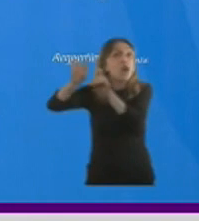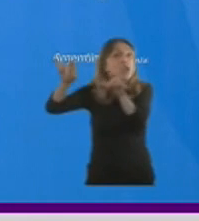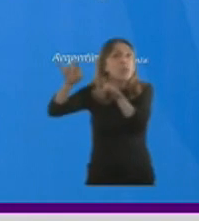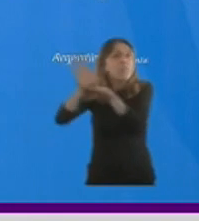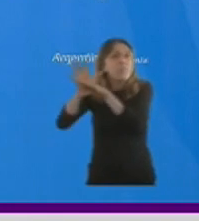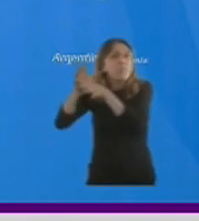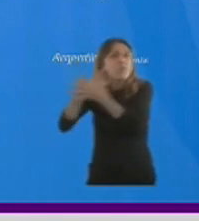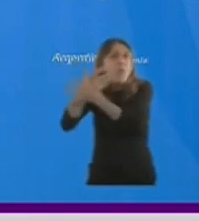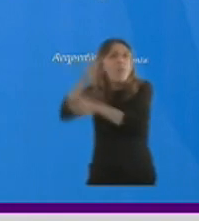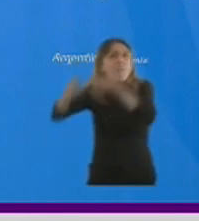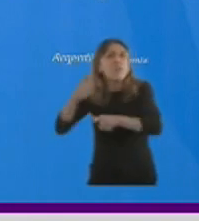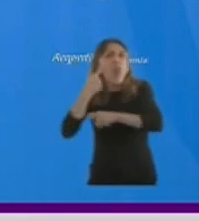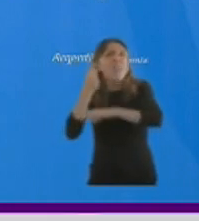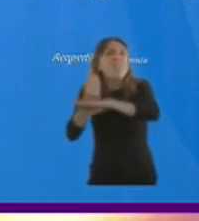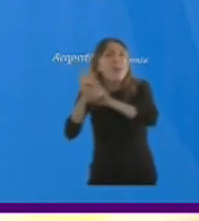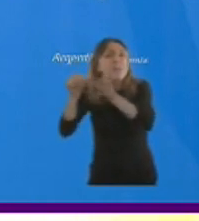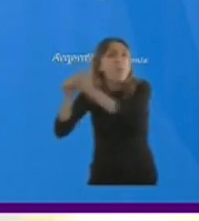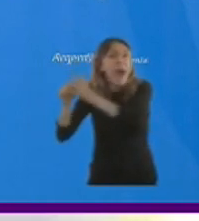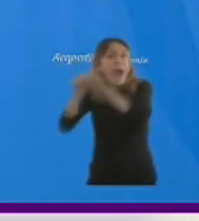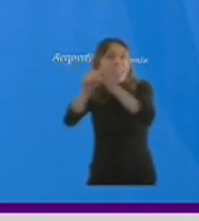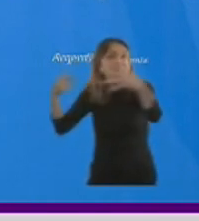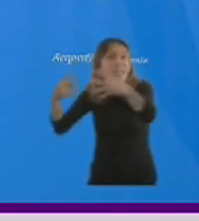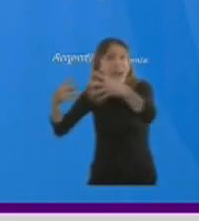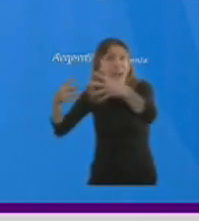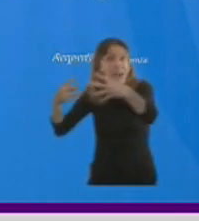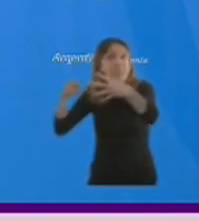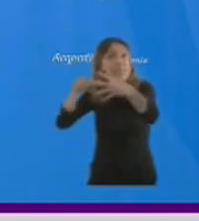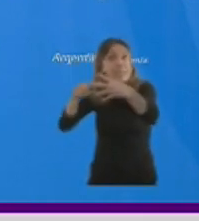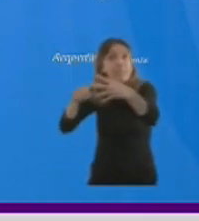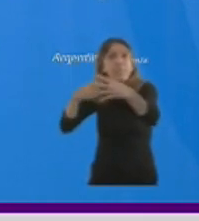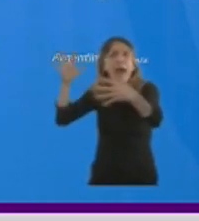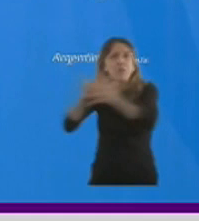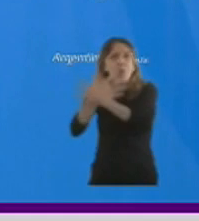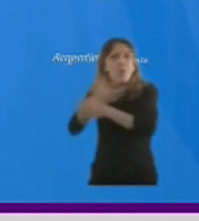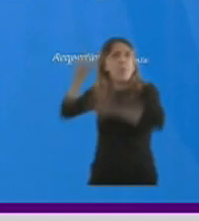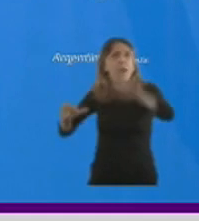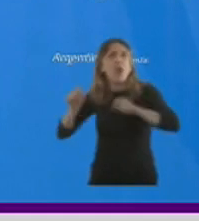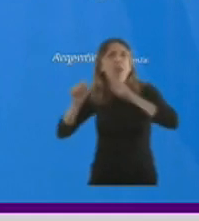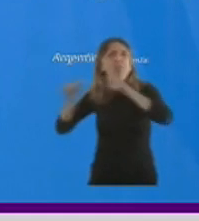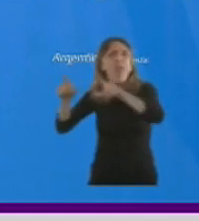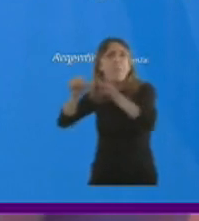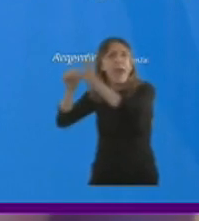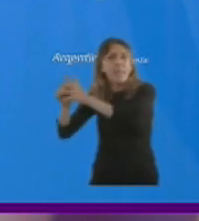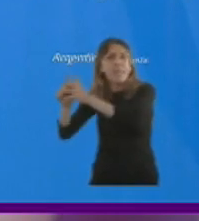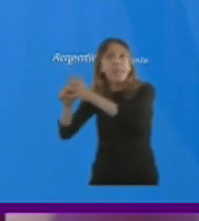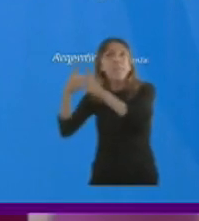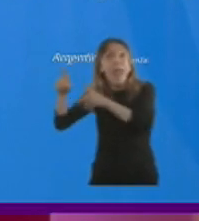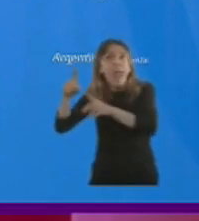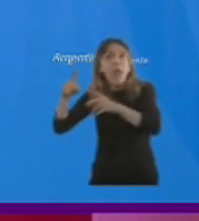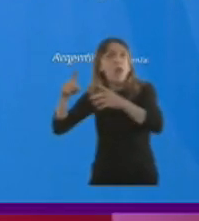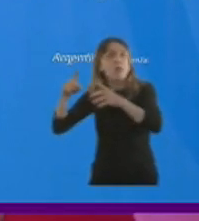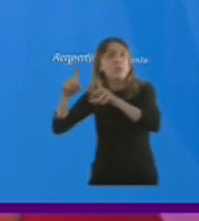diferentes facciones recordemos que al frente de todos digamos está compuesto por el frente renovador del machismo